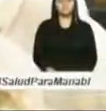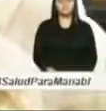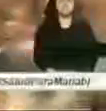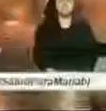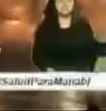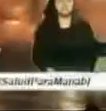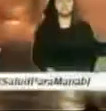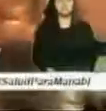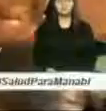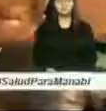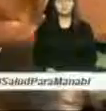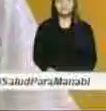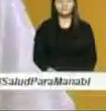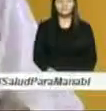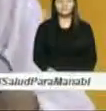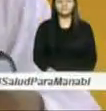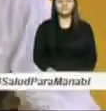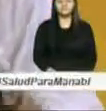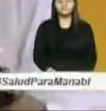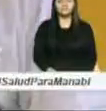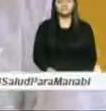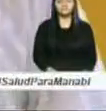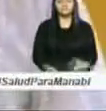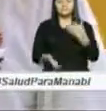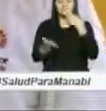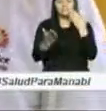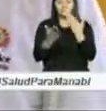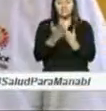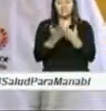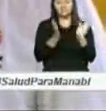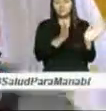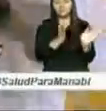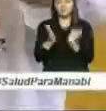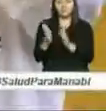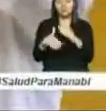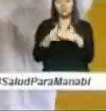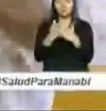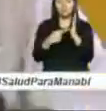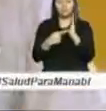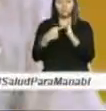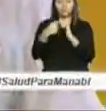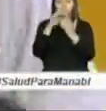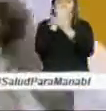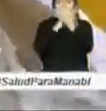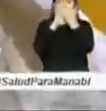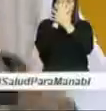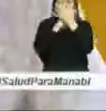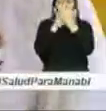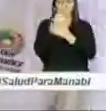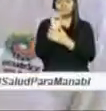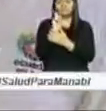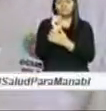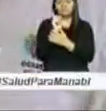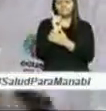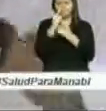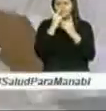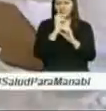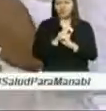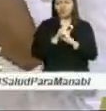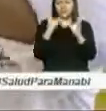Gracias a ese nuevo sistema tributario, que no tiene nada de confuso, tampoco eso es cierto,